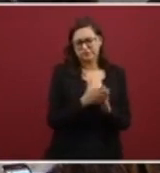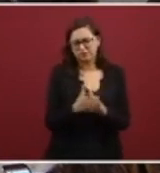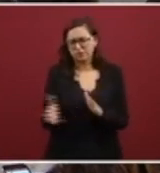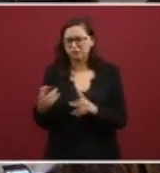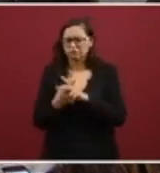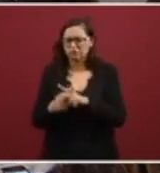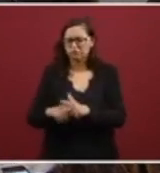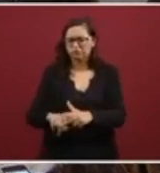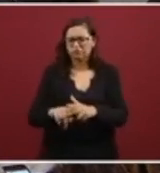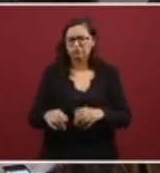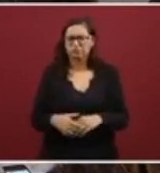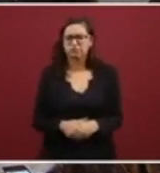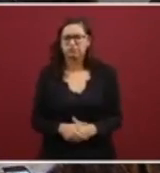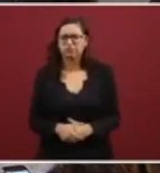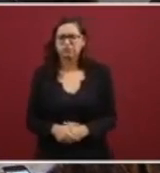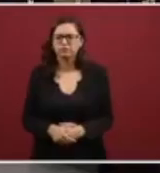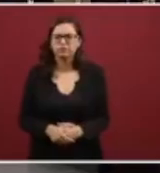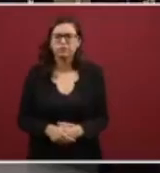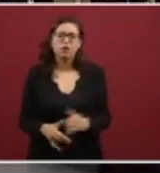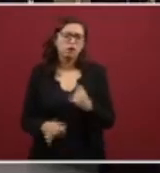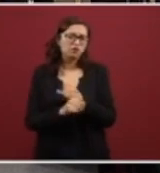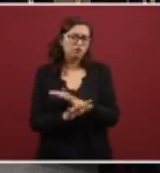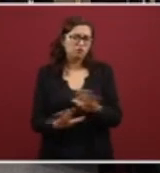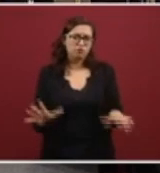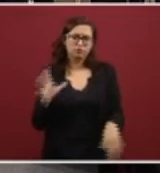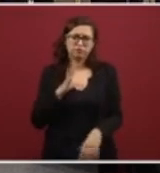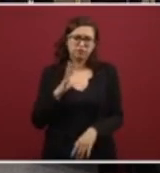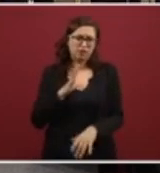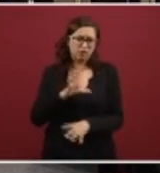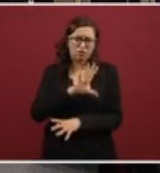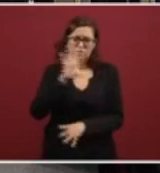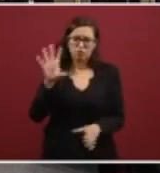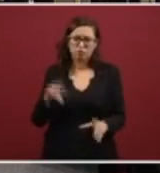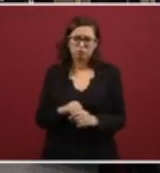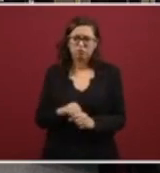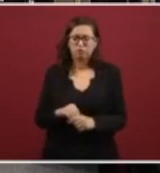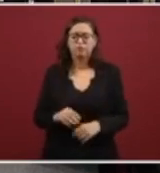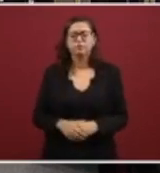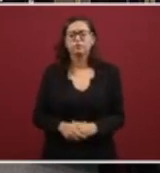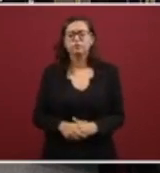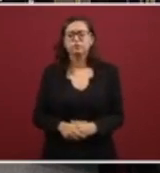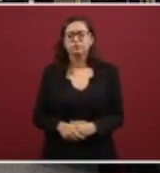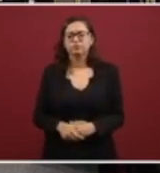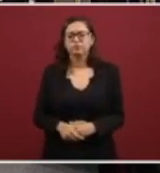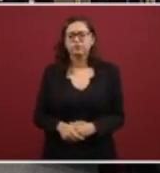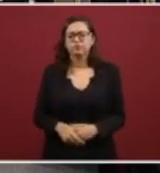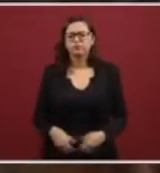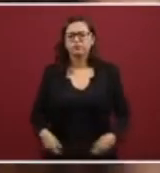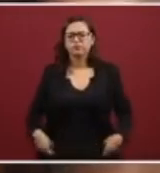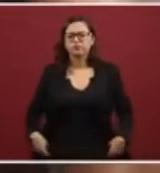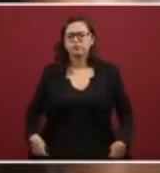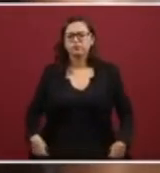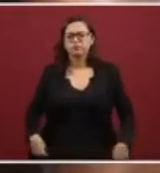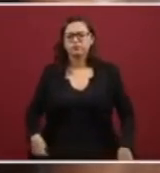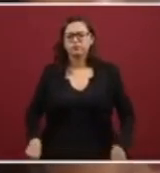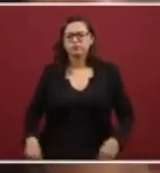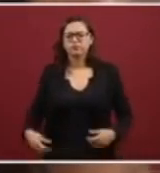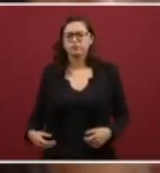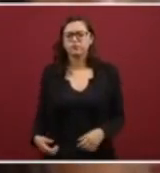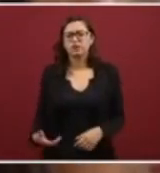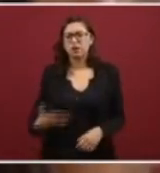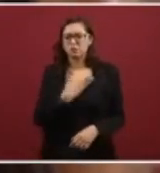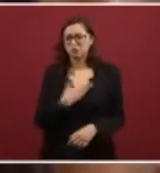implementación. El informe está ahí completo. ¿El presidente Trump dejaría pasar las declaraciones del presidente